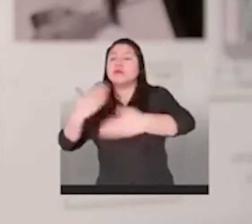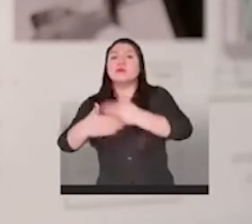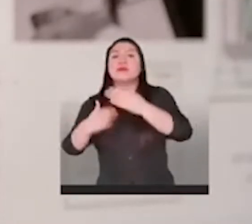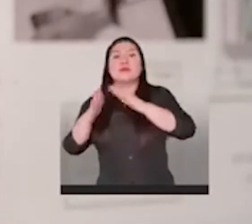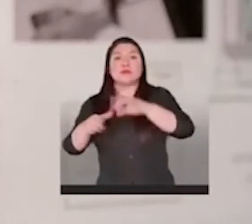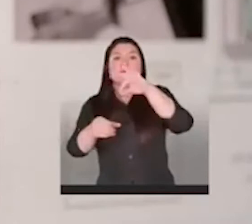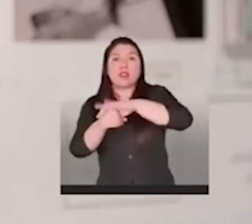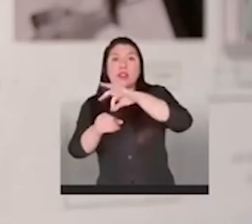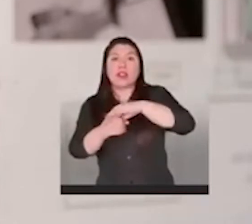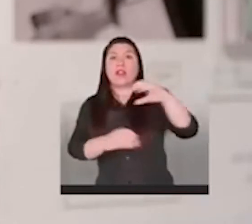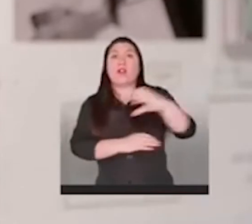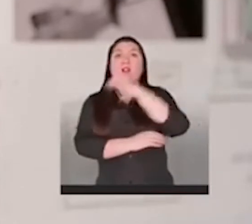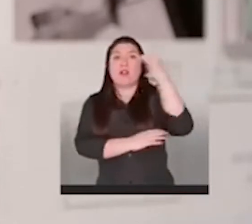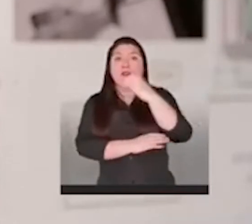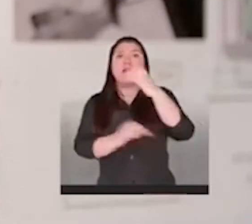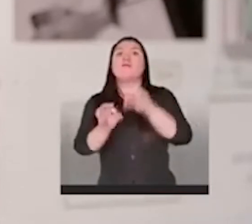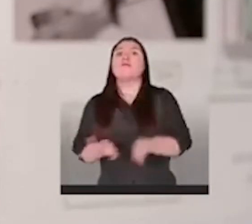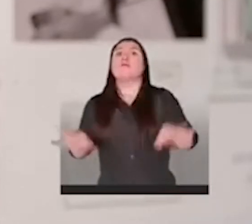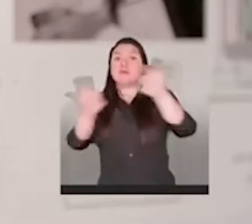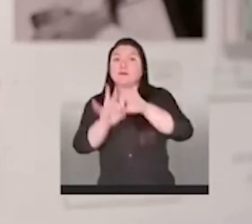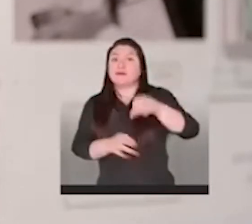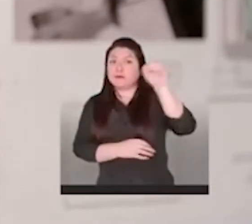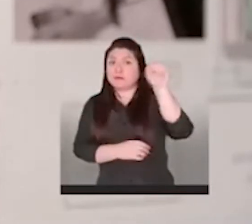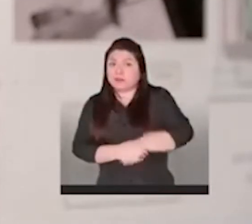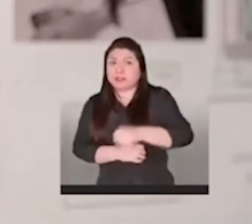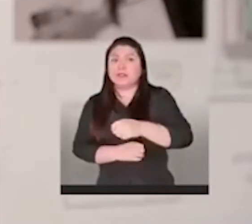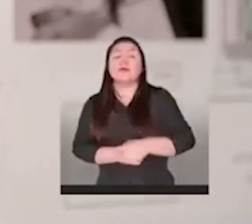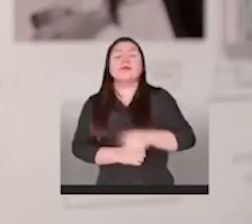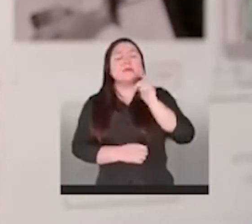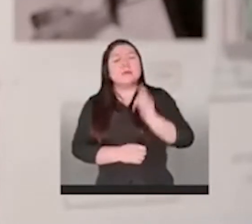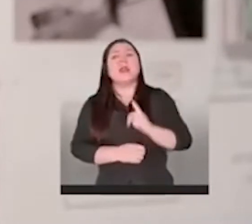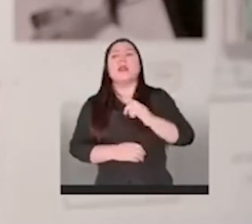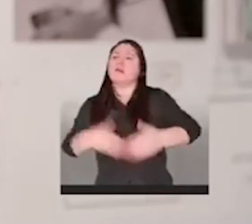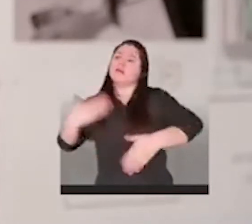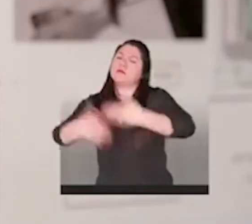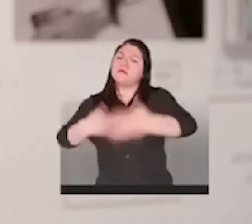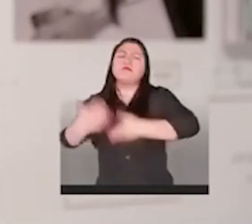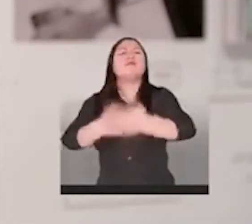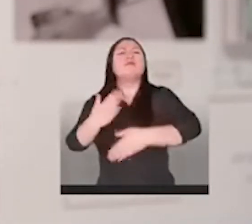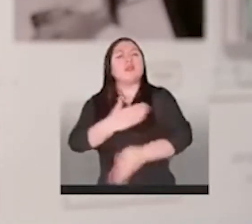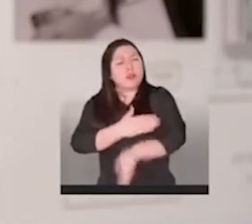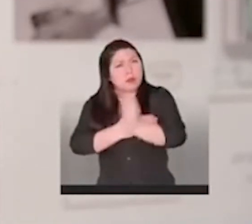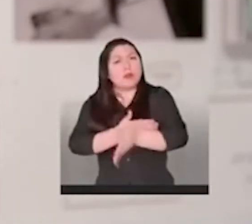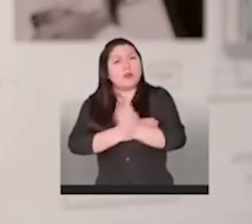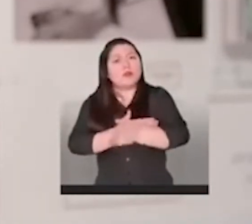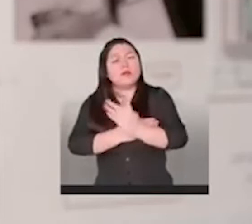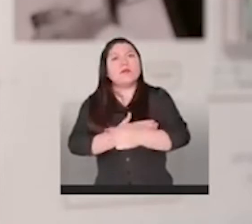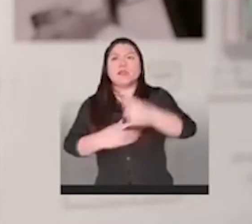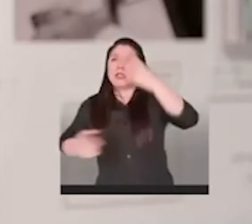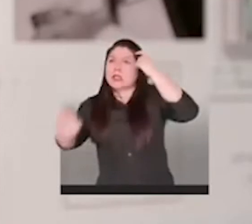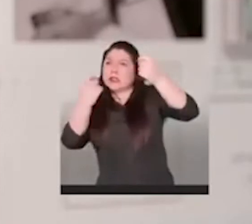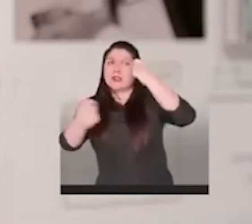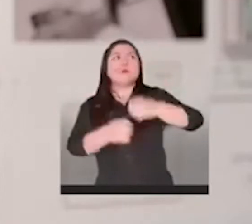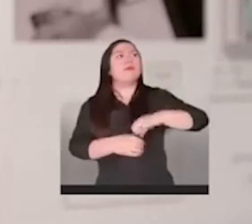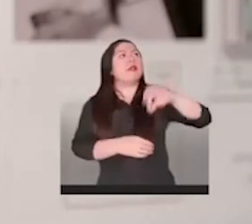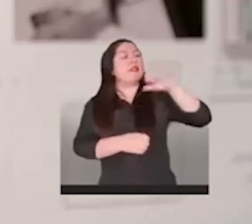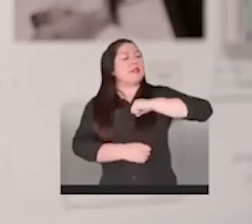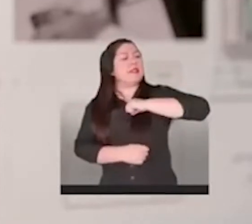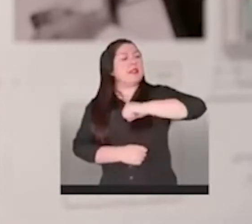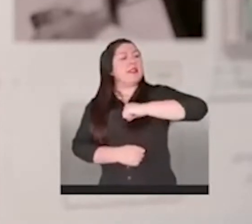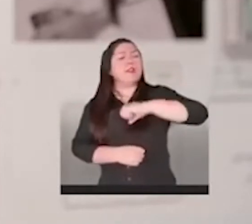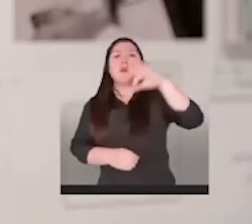de Colombia han sido importantes, pero es necesario seguir avanzando y ampliar las modalidades para ejercer el derecho al